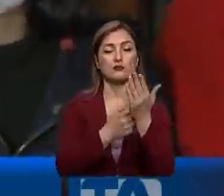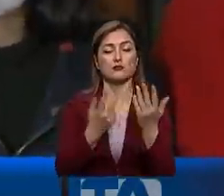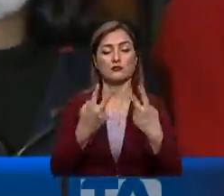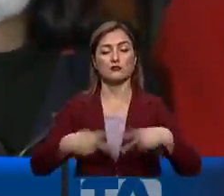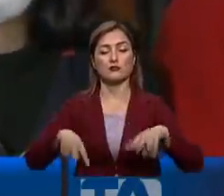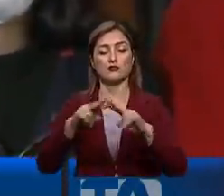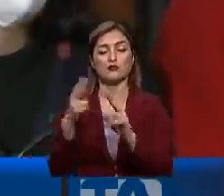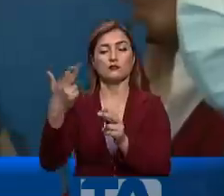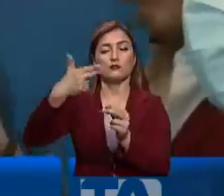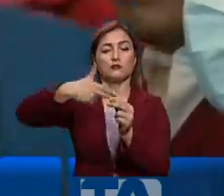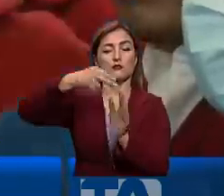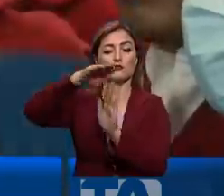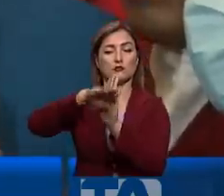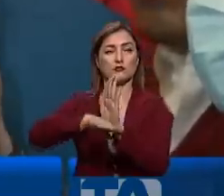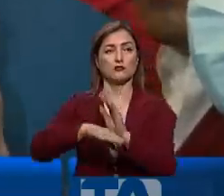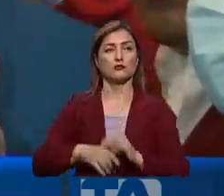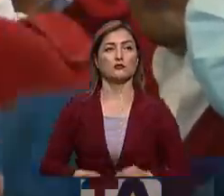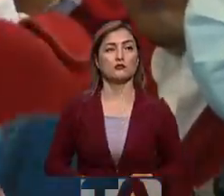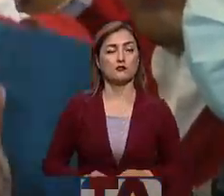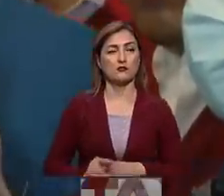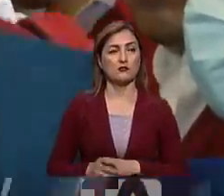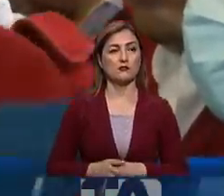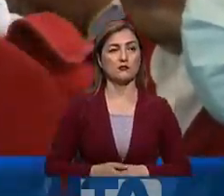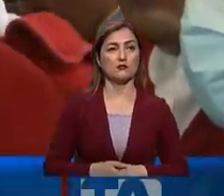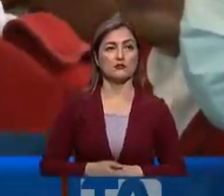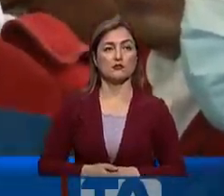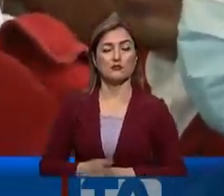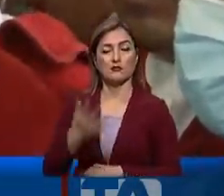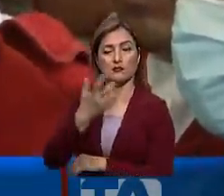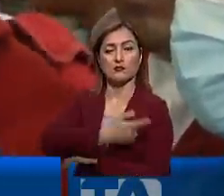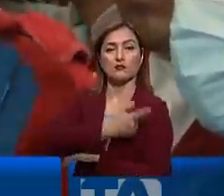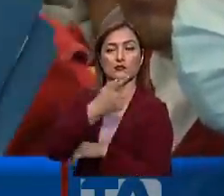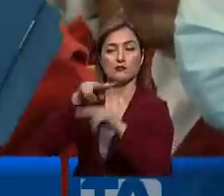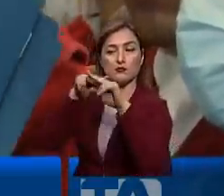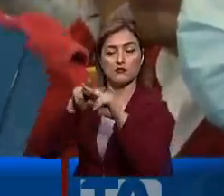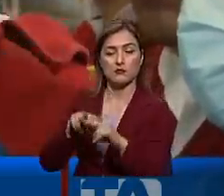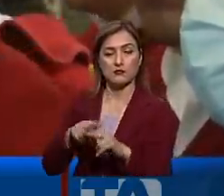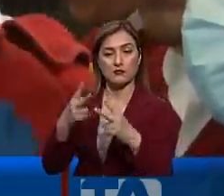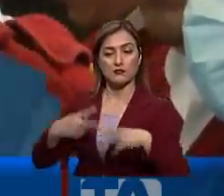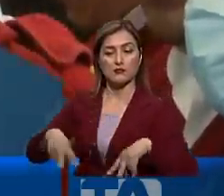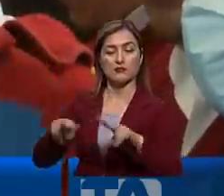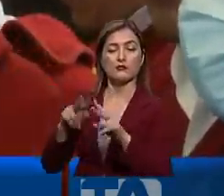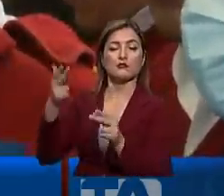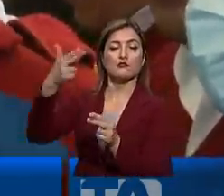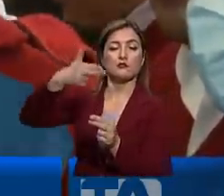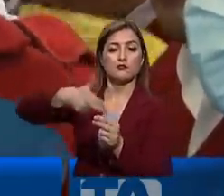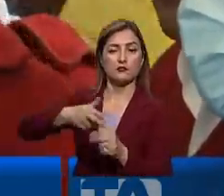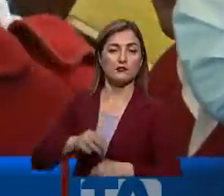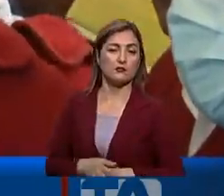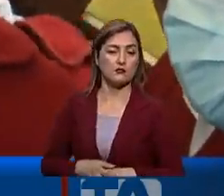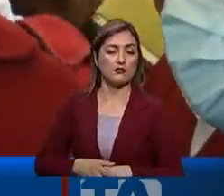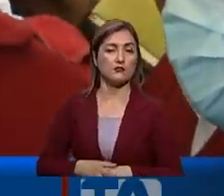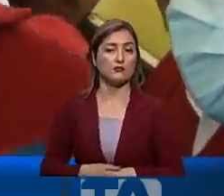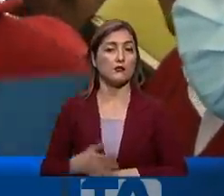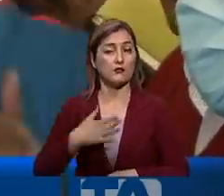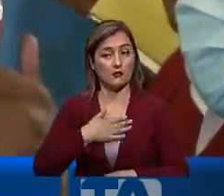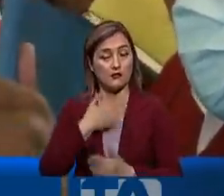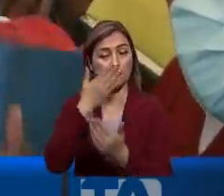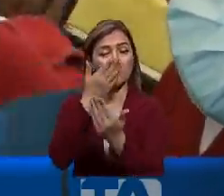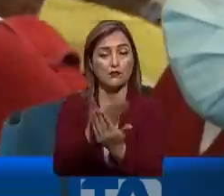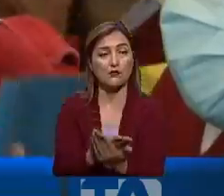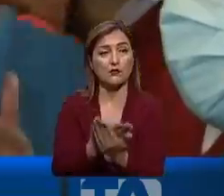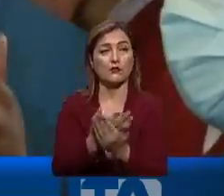los combustibles. Van a revisar en estos 15 días. La propuesta nuestra ha sido